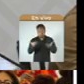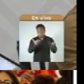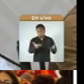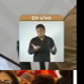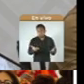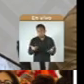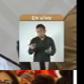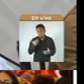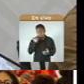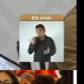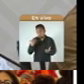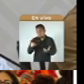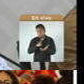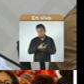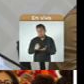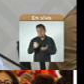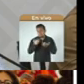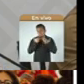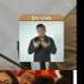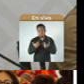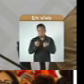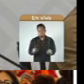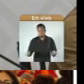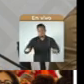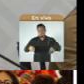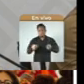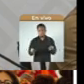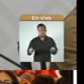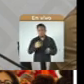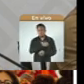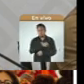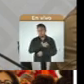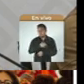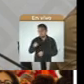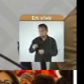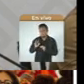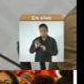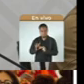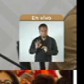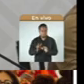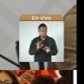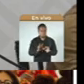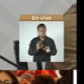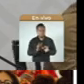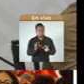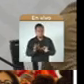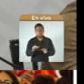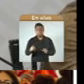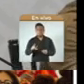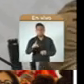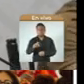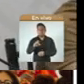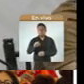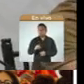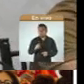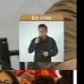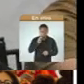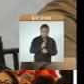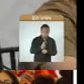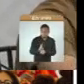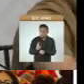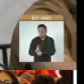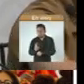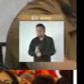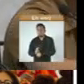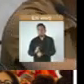en particular está en su derecho la ag la gsa Pues el capitán Ahí permanentemente está en El palomar está pendiente vigila y a